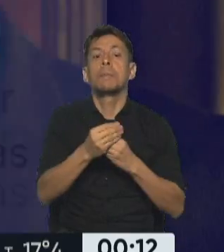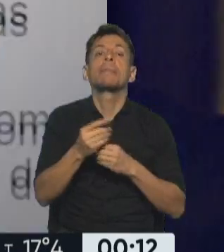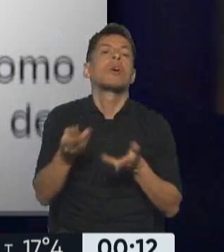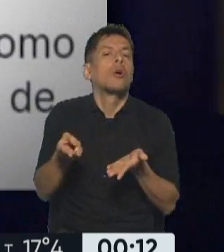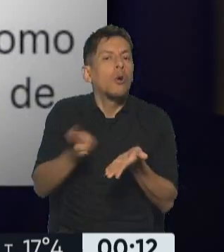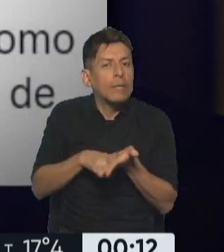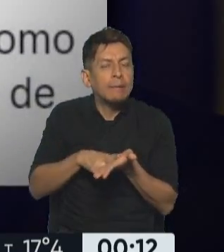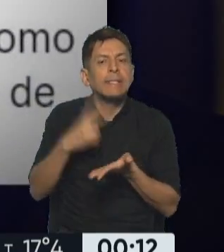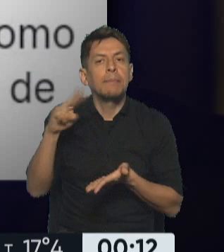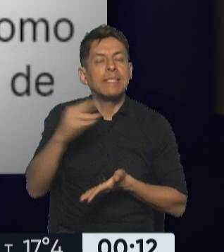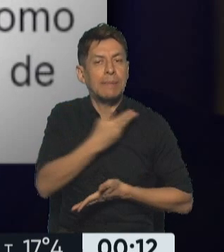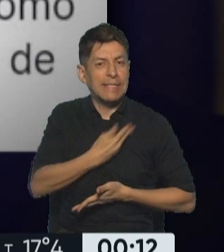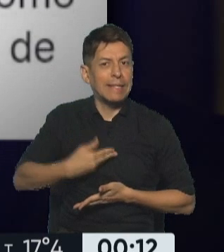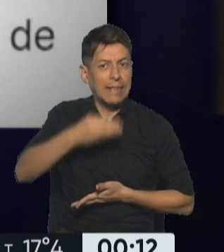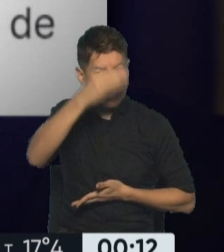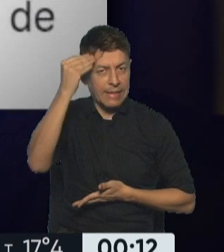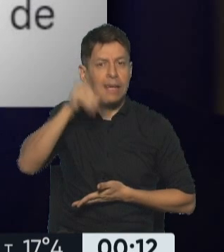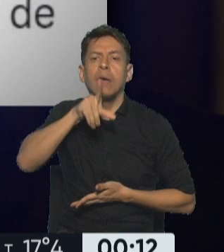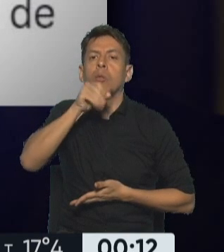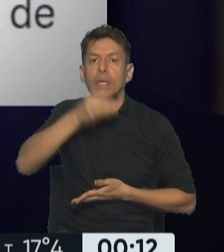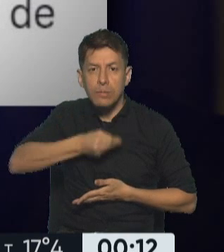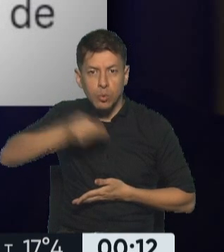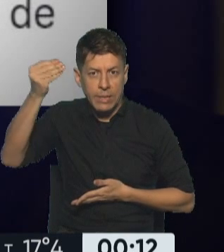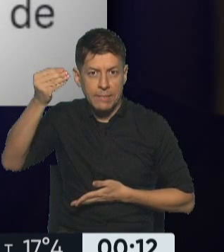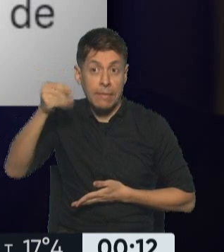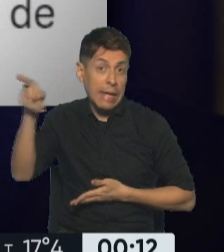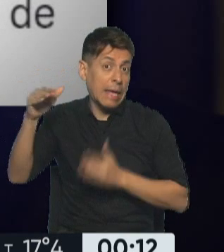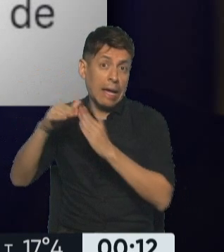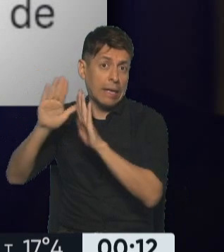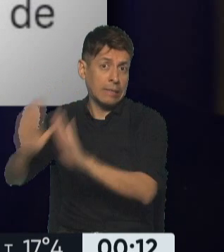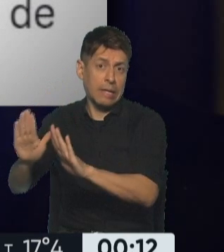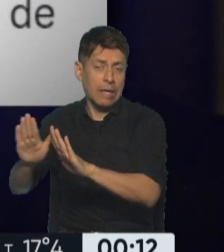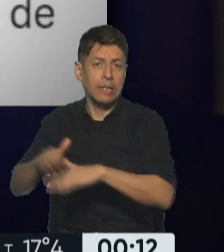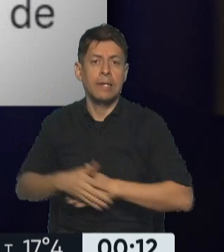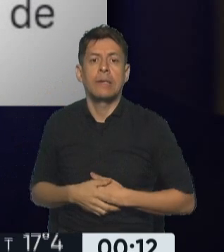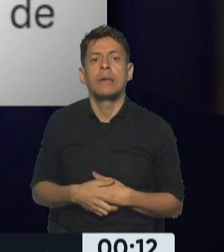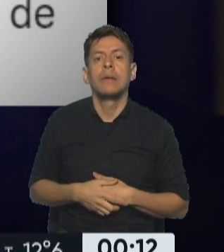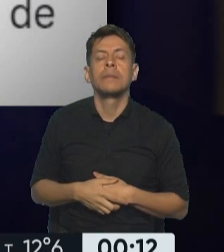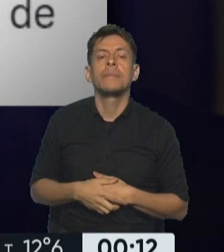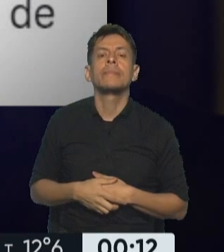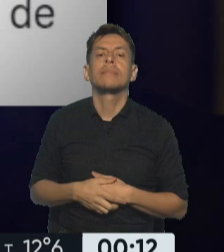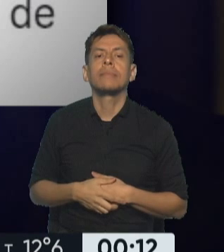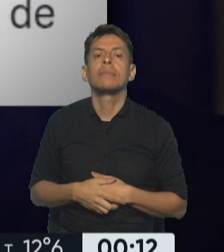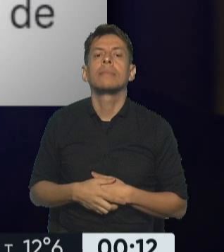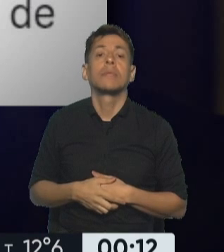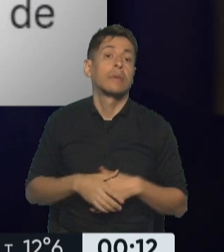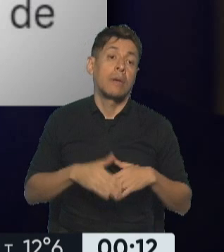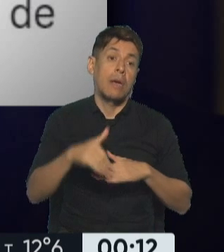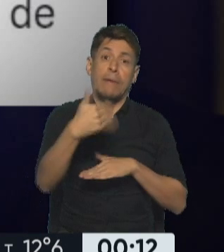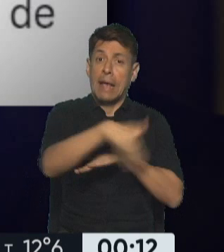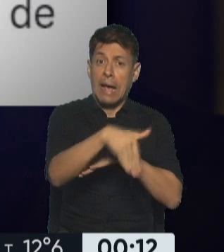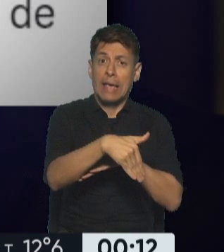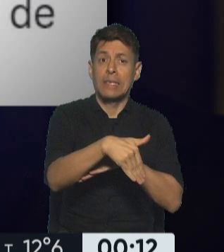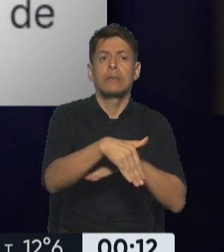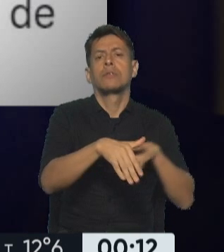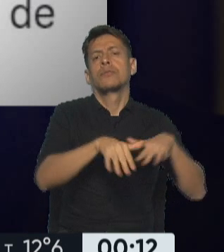vicepresidenta Cristina Fernández de Kirchner, que estaba en su casa mientras todo esto sucedía y la manifestación estaba justamente en la